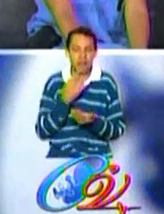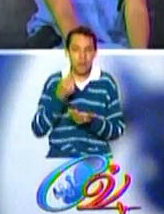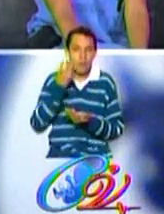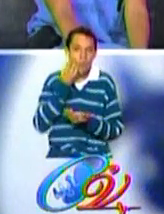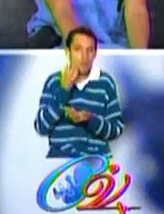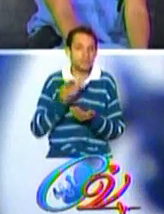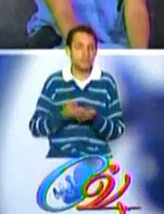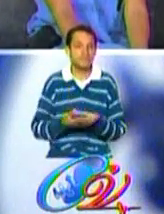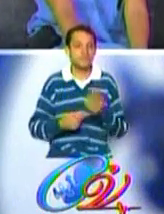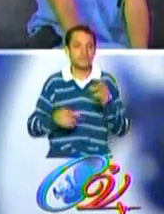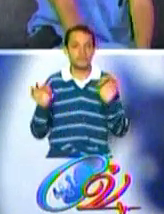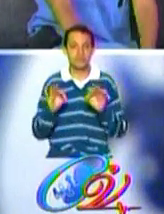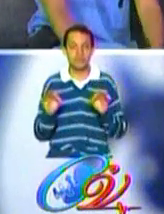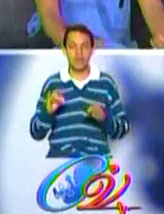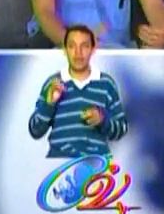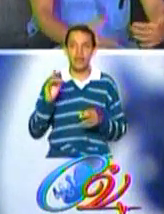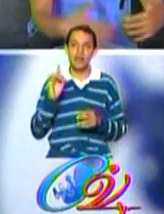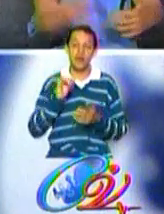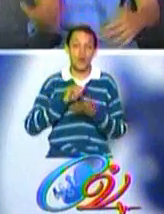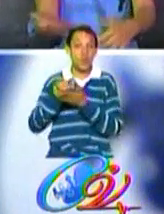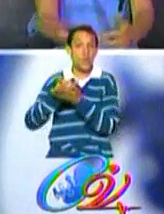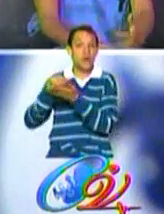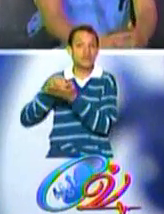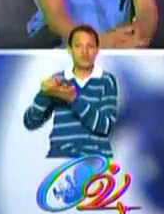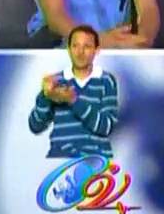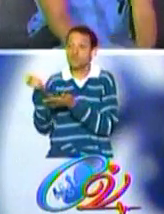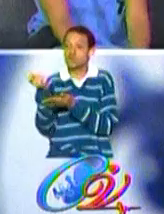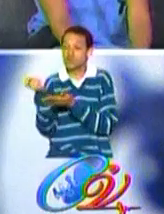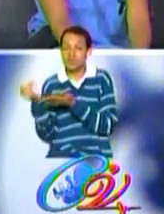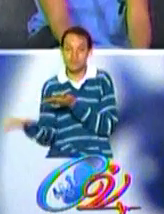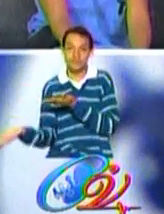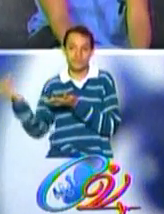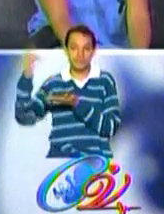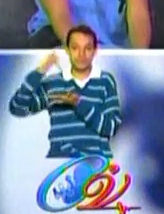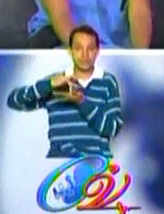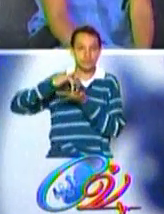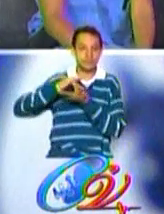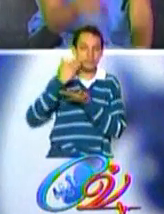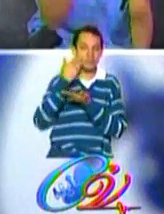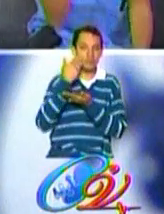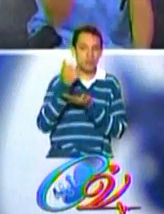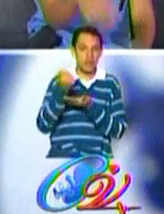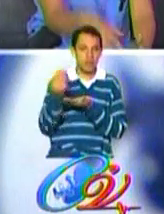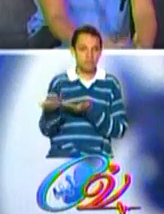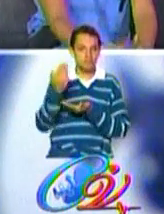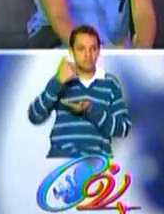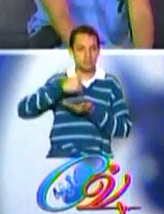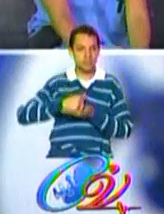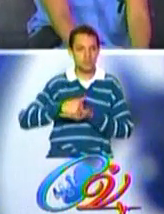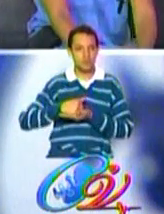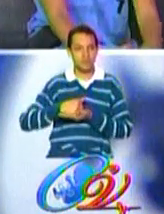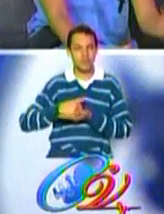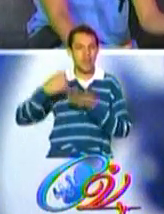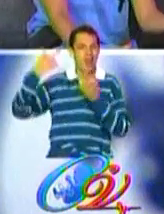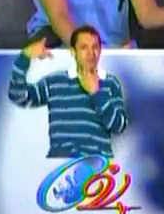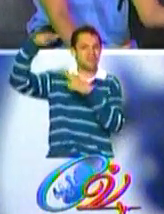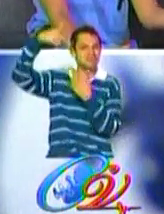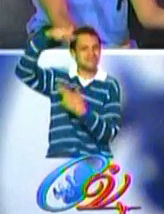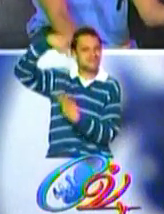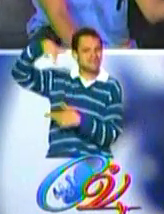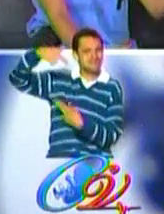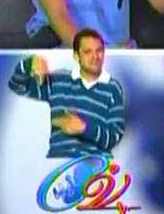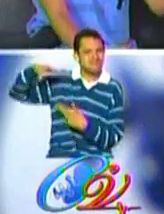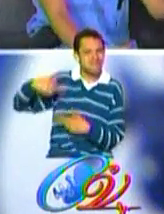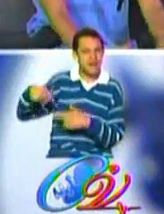de New Jersey y resulta que ella estuvo expuesta a ese como decir, a ese tornado que hubo allá, la humedad de la